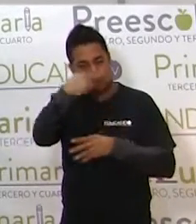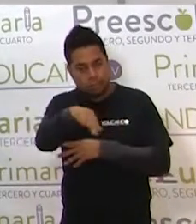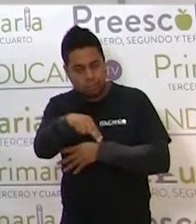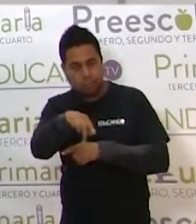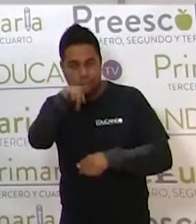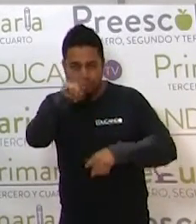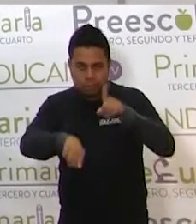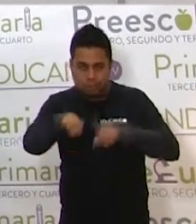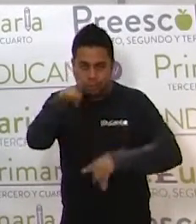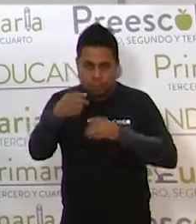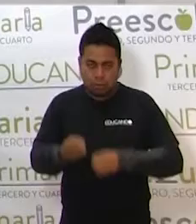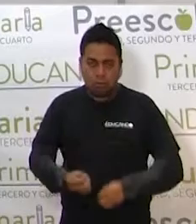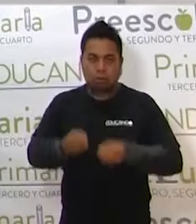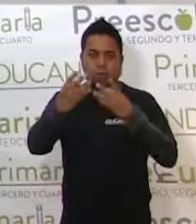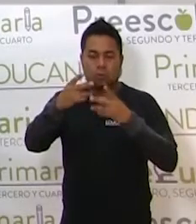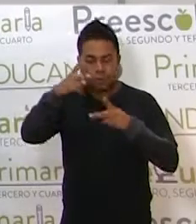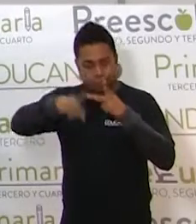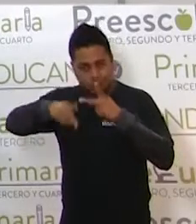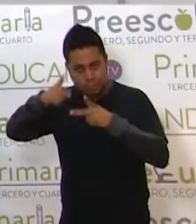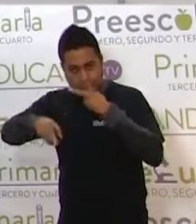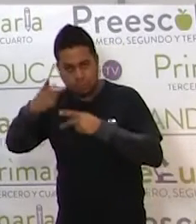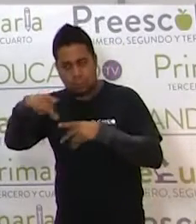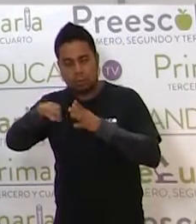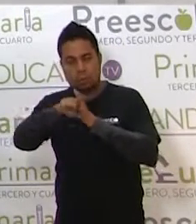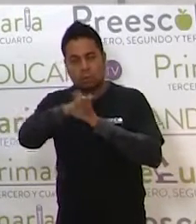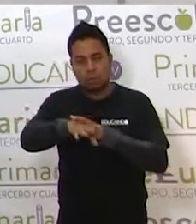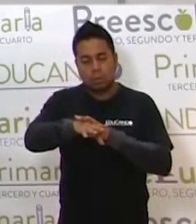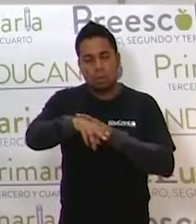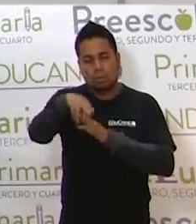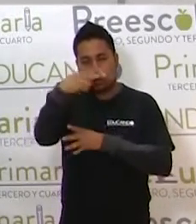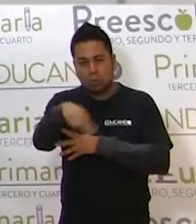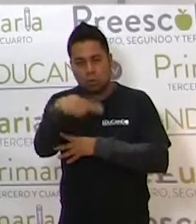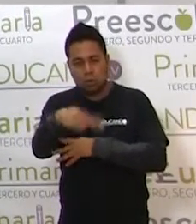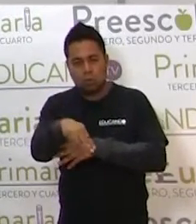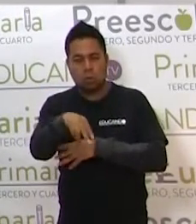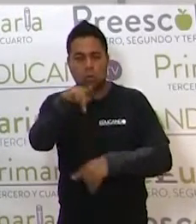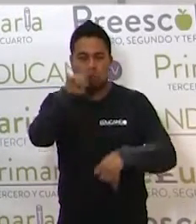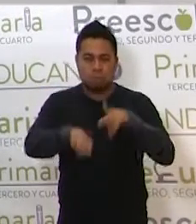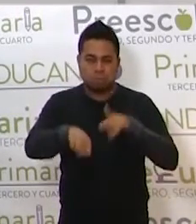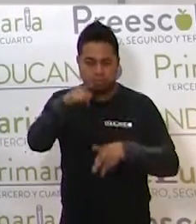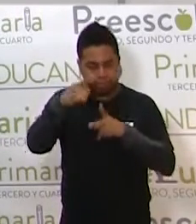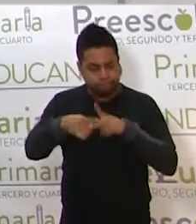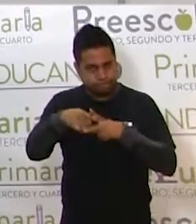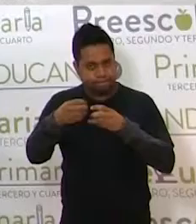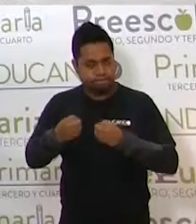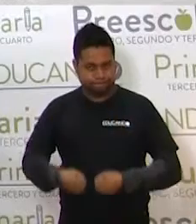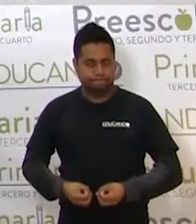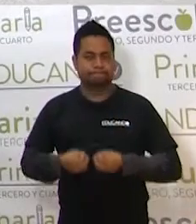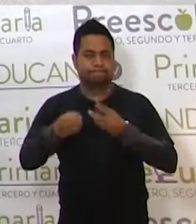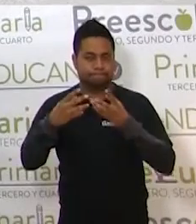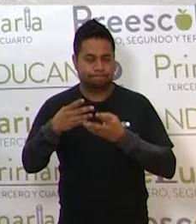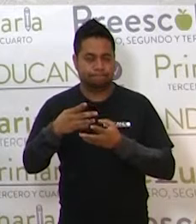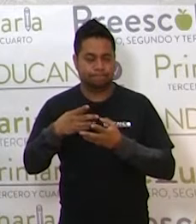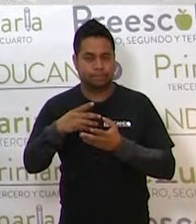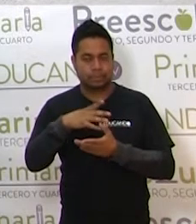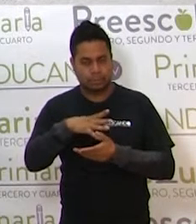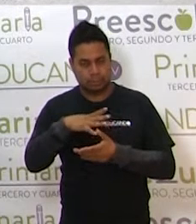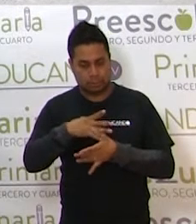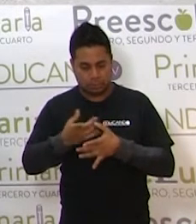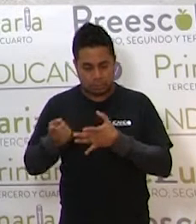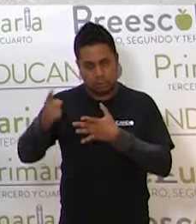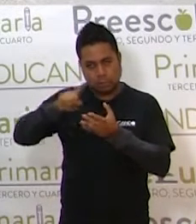el número de sílabas pero los nombres de números de sílabas mucha atención va a tener